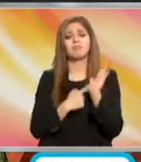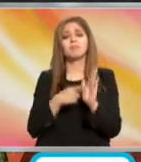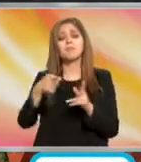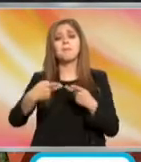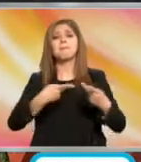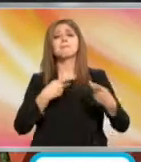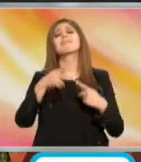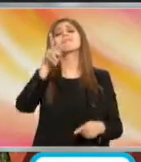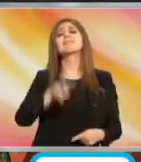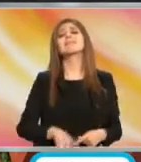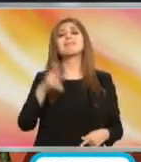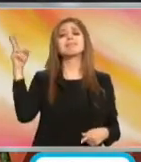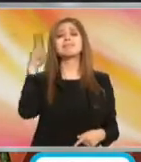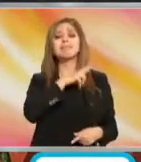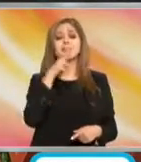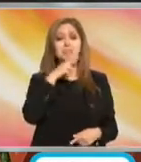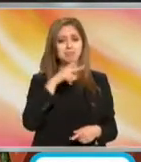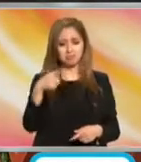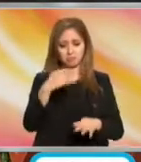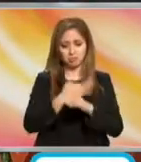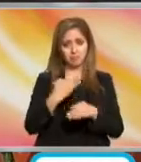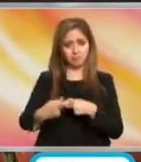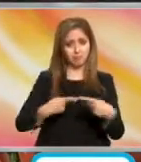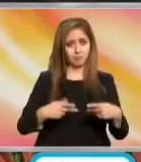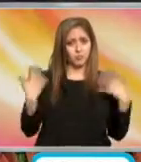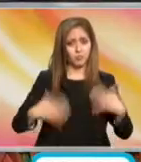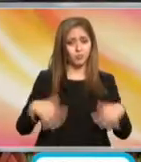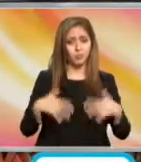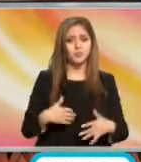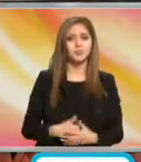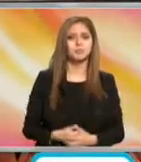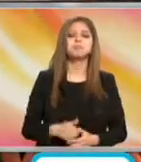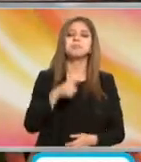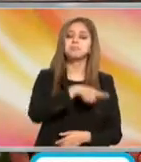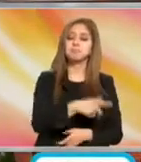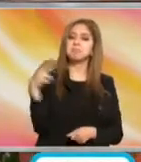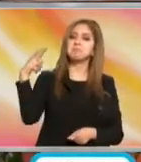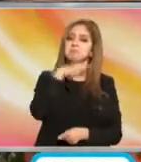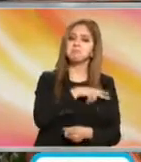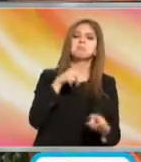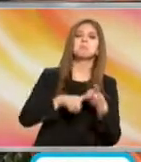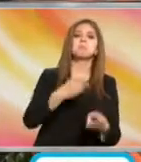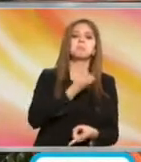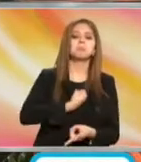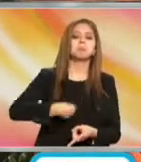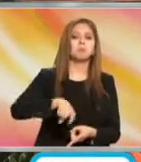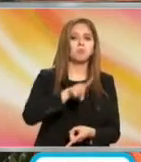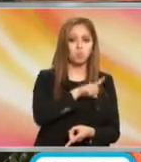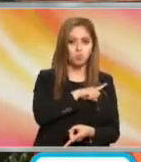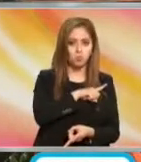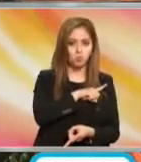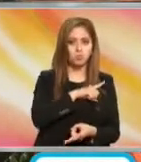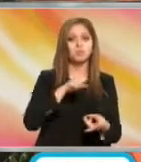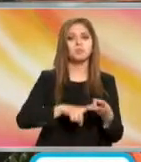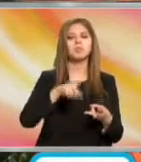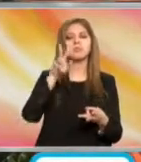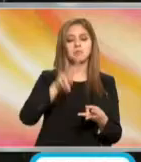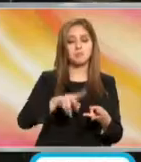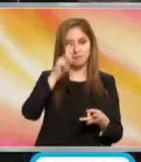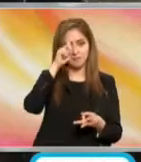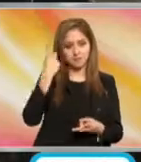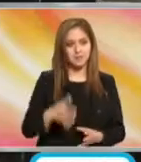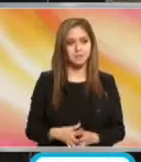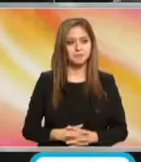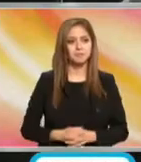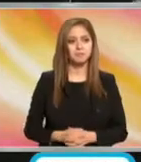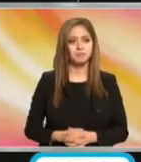preparación de verdad muy rápida, Sí. chef. Muy rápida. Es muy rápida, es sencilla. saludable, Gabriela, y sobre todo Qué rico. sencilla de ¿Le hacer. ponemos